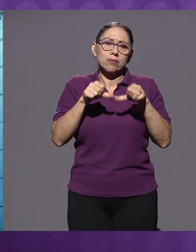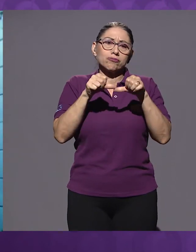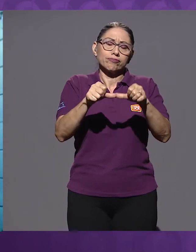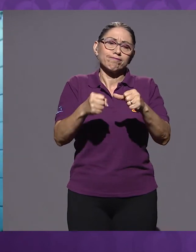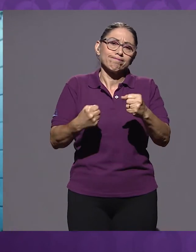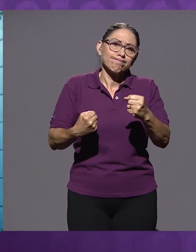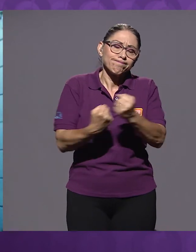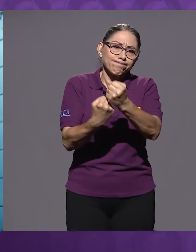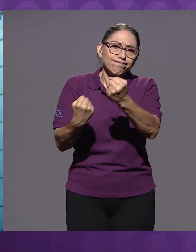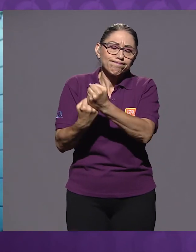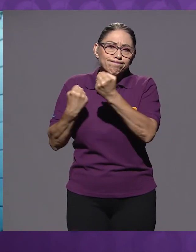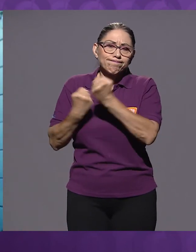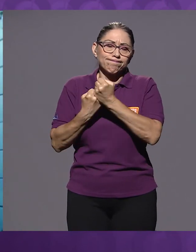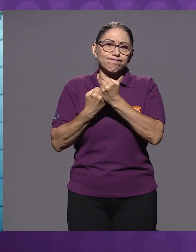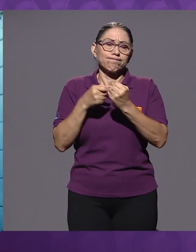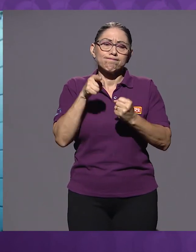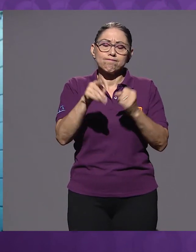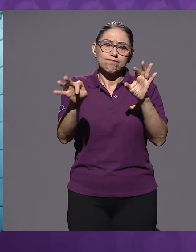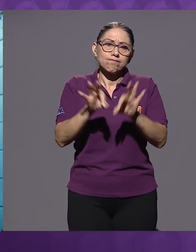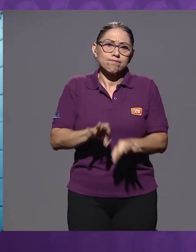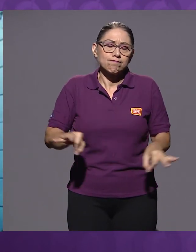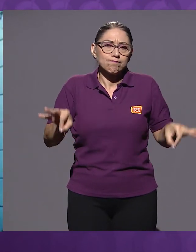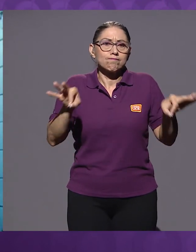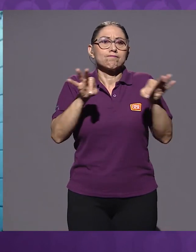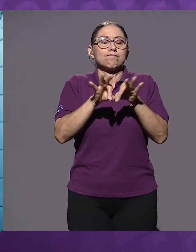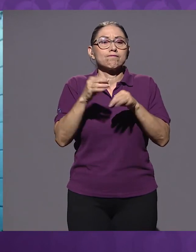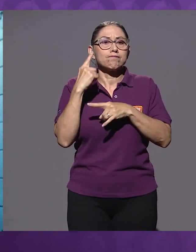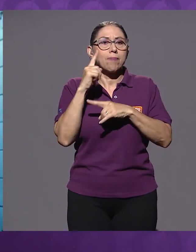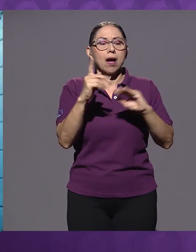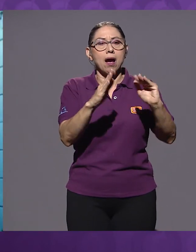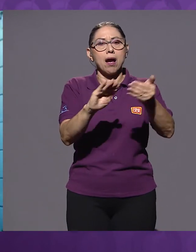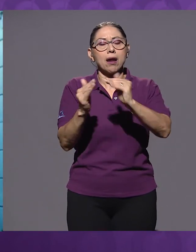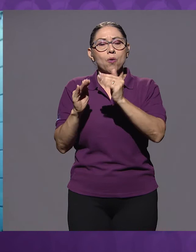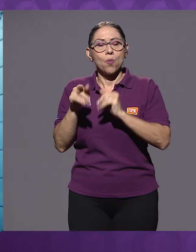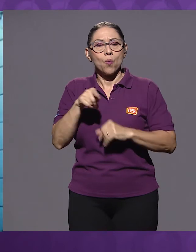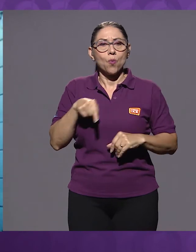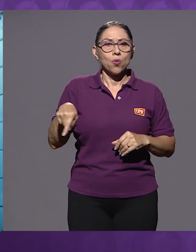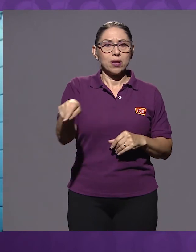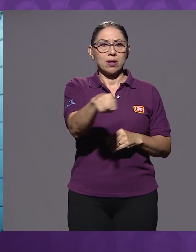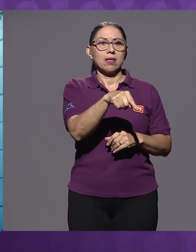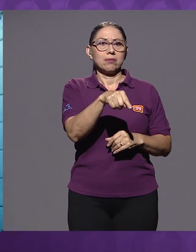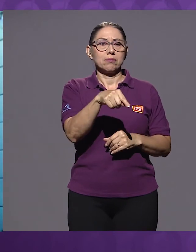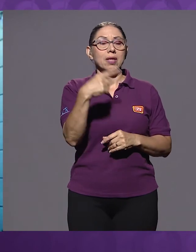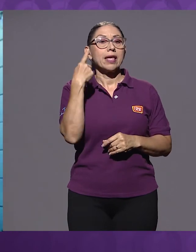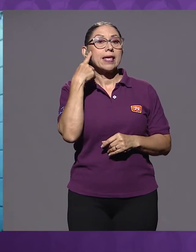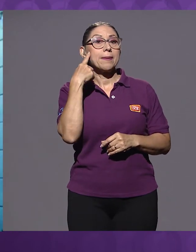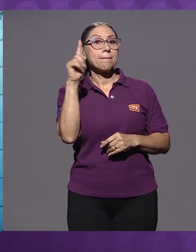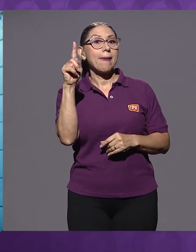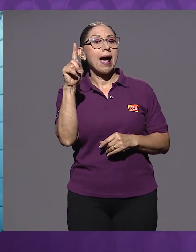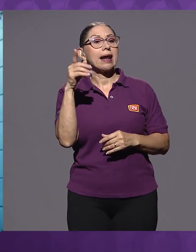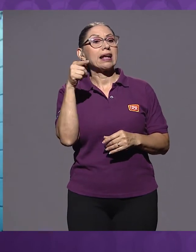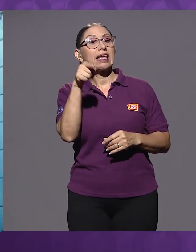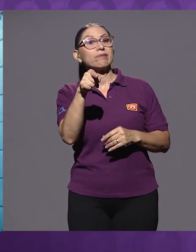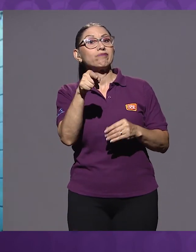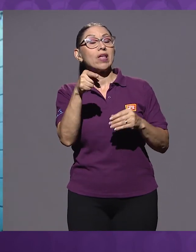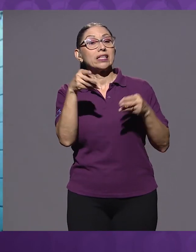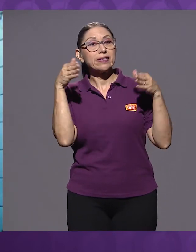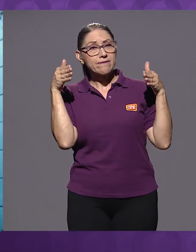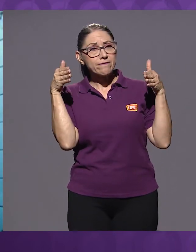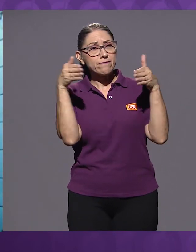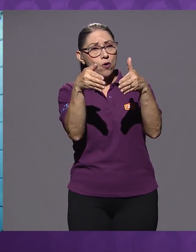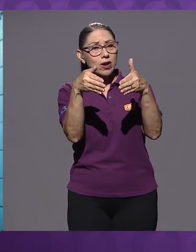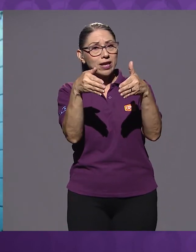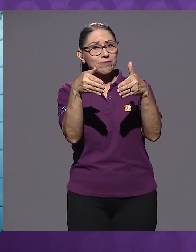tan esenciales para nuestra comunidad y bueno, y para que el enfoque de los derechos de las personas